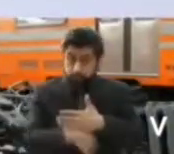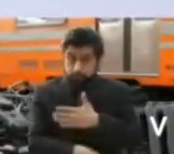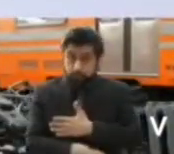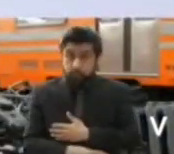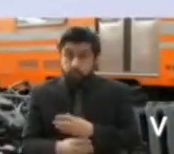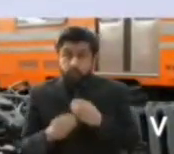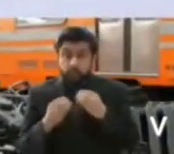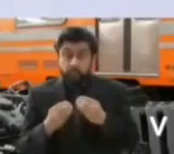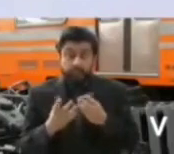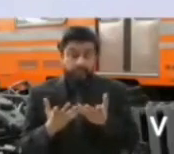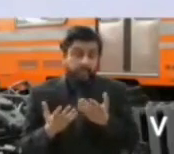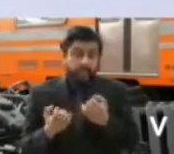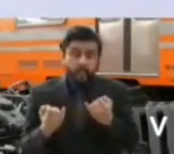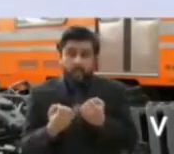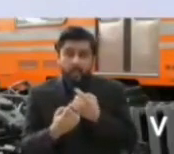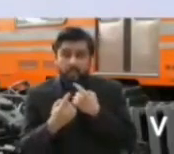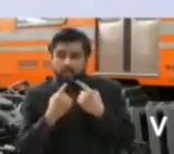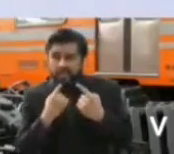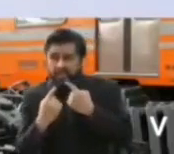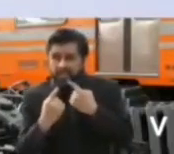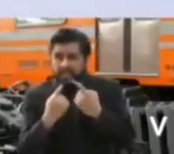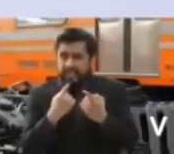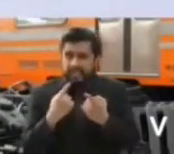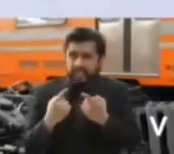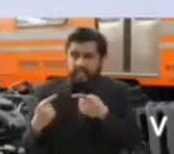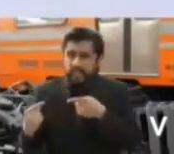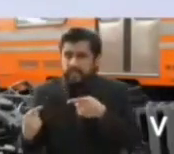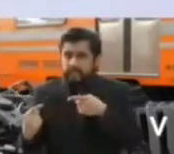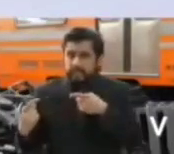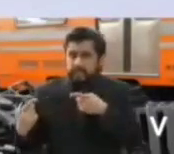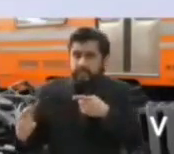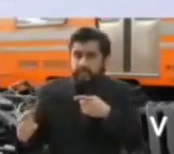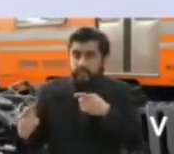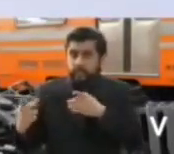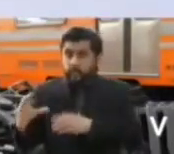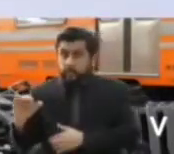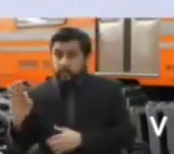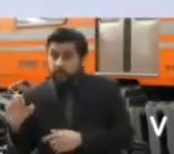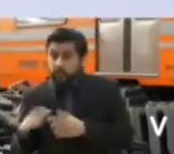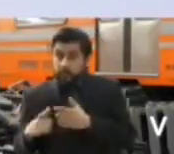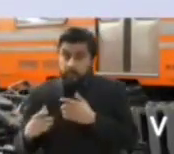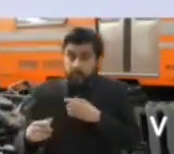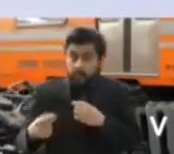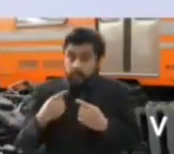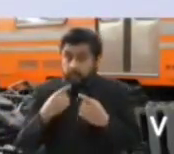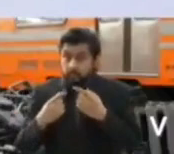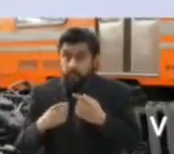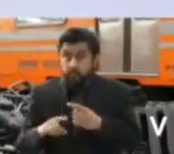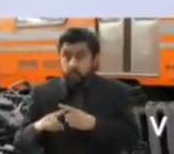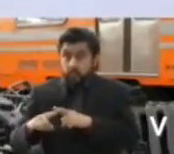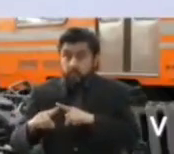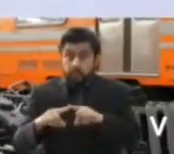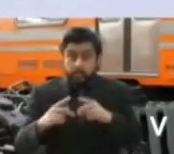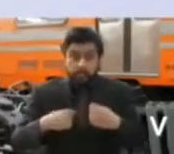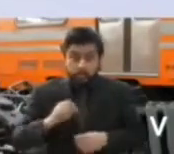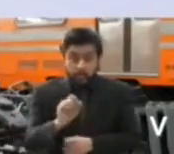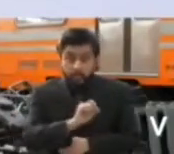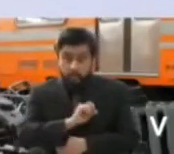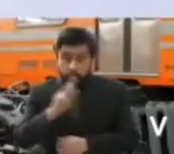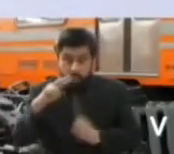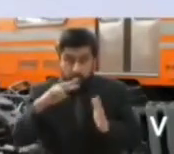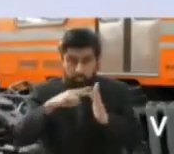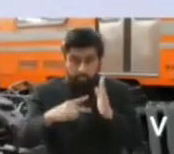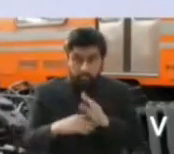de mucha, mucha discusión con Comisión Federal de Electricidad, con el metro, con los mejores técnicos nacionales e internacionales, porque el